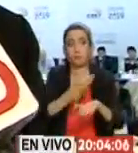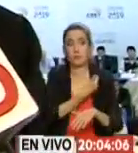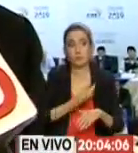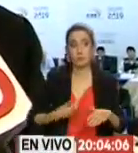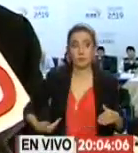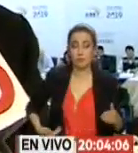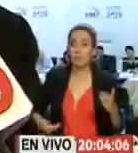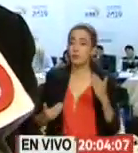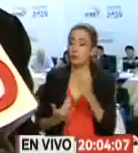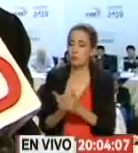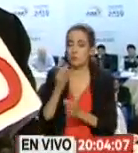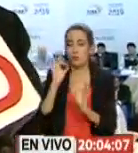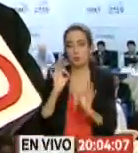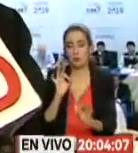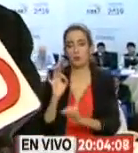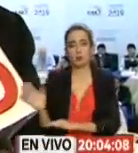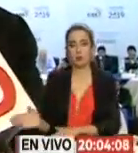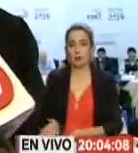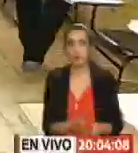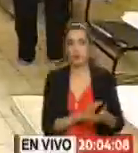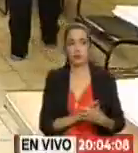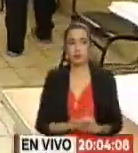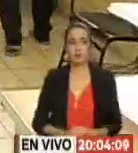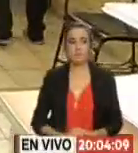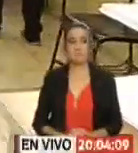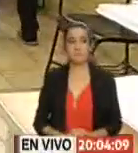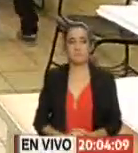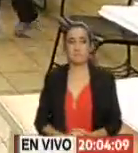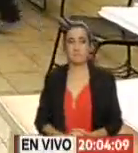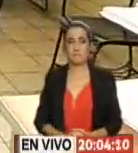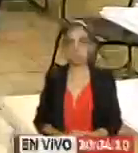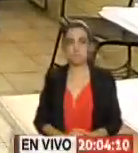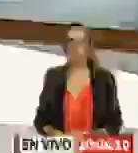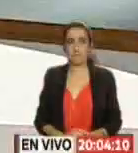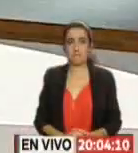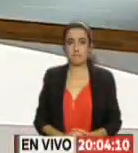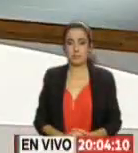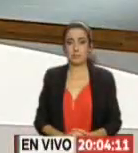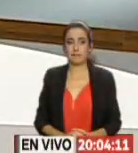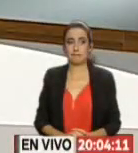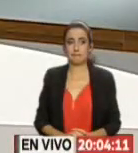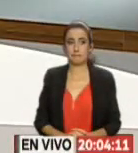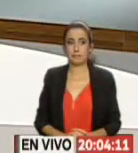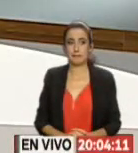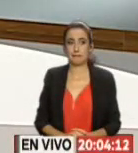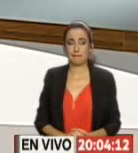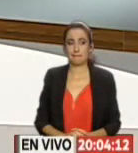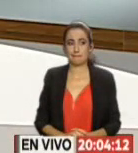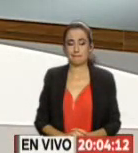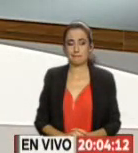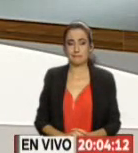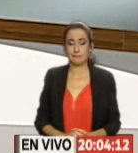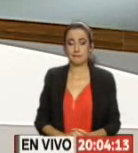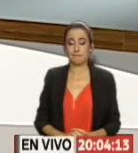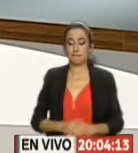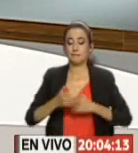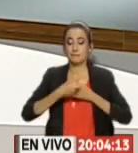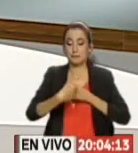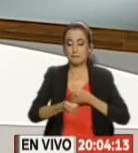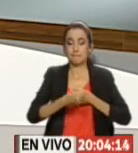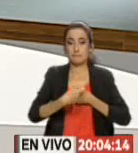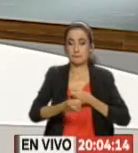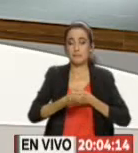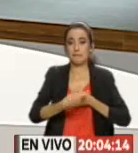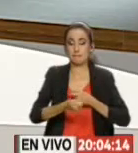modelo probado y que vamos a llevarlo al resto del Ecuador. Luis Alfredo Zúñiga, Telediario. Y el escrutinio de actas en los